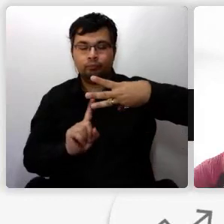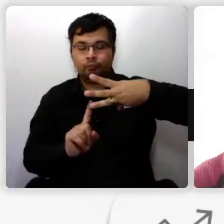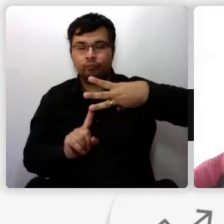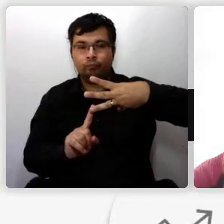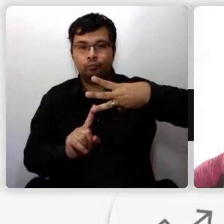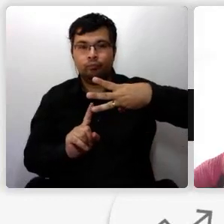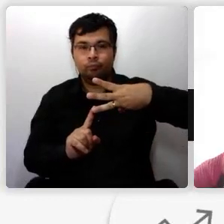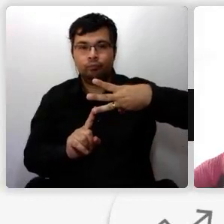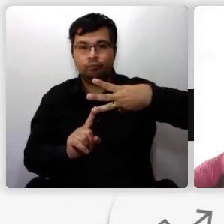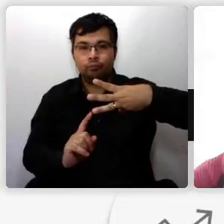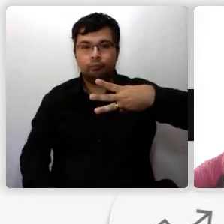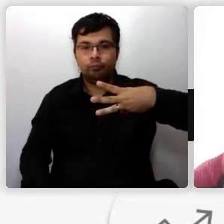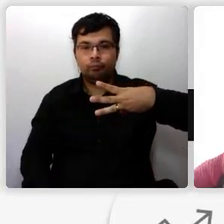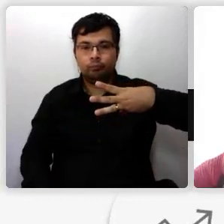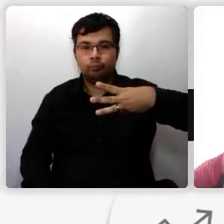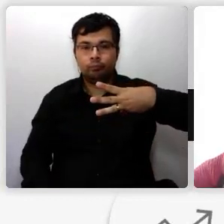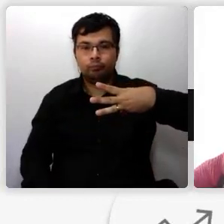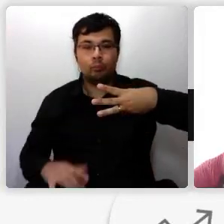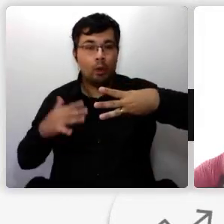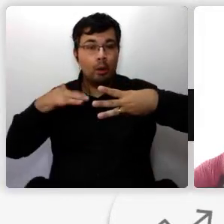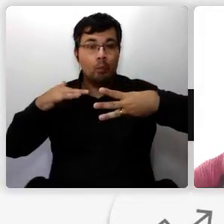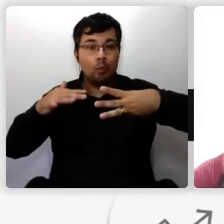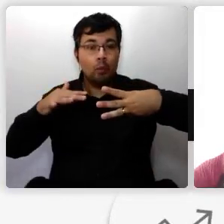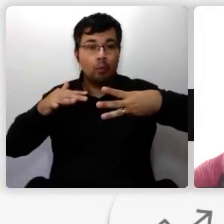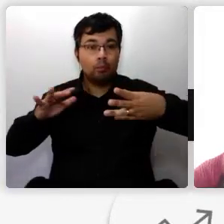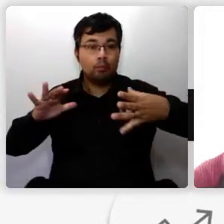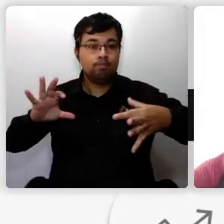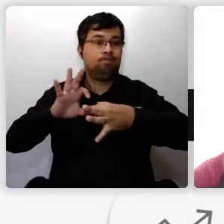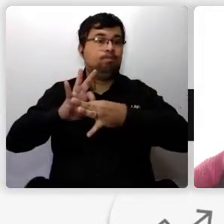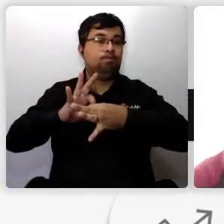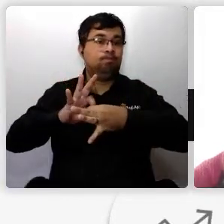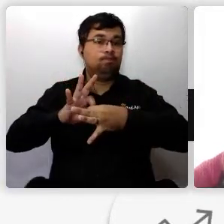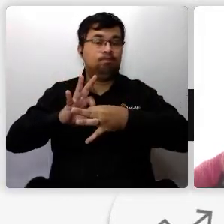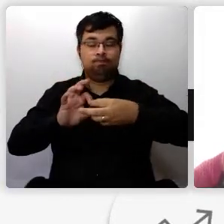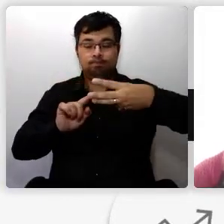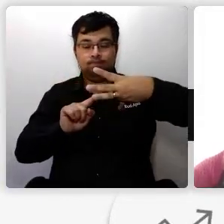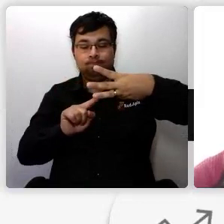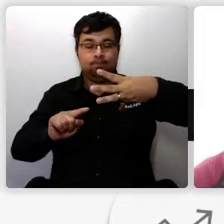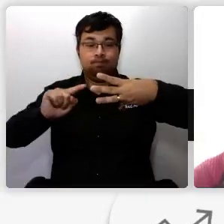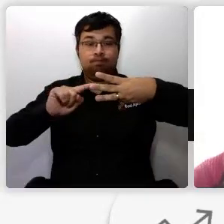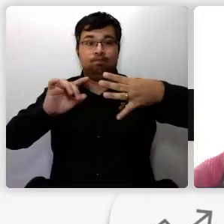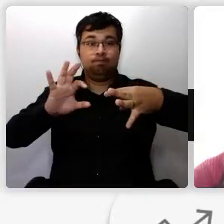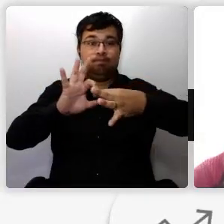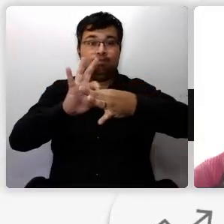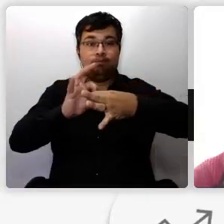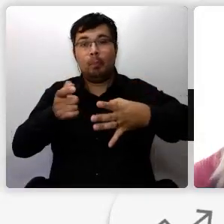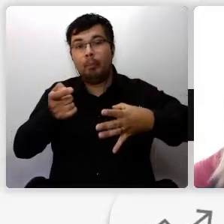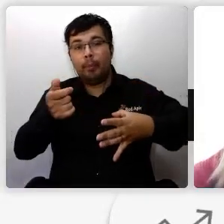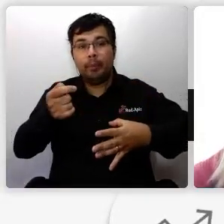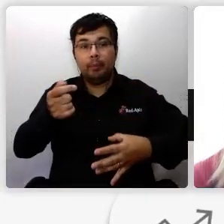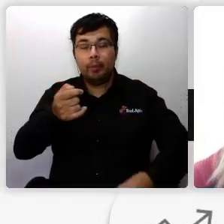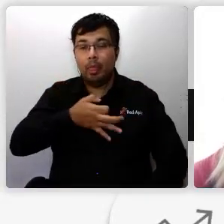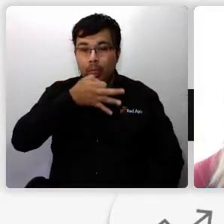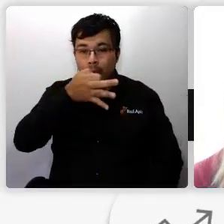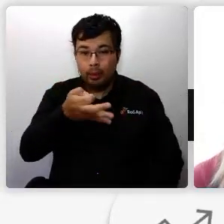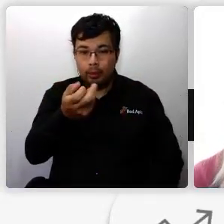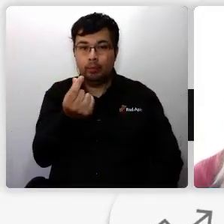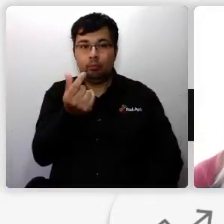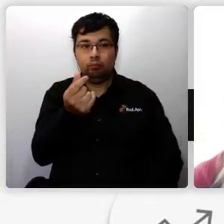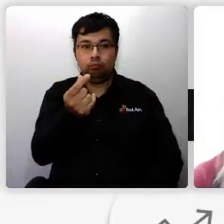mucha relación con el paso anterior, que hablábamos de esta inversión en publicidad, ¿no? Medir